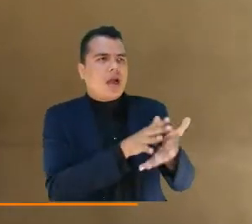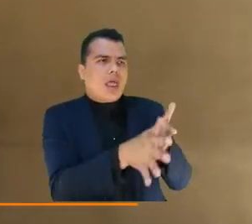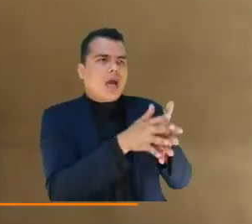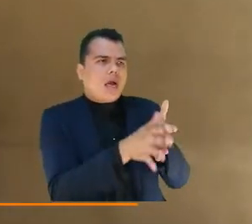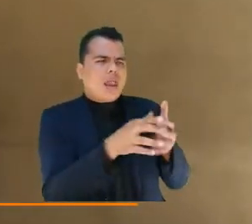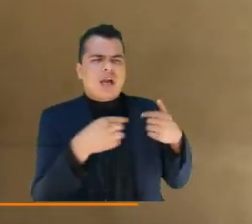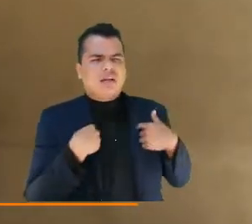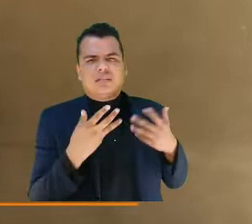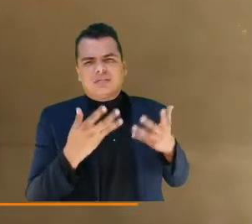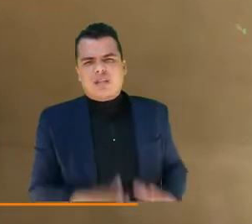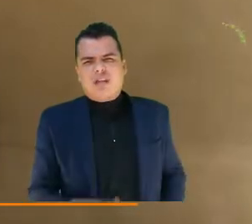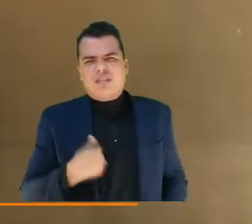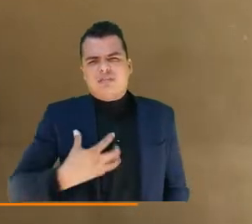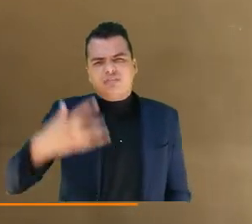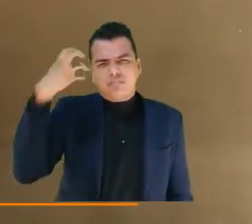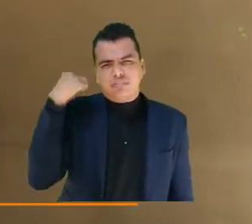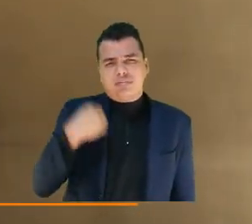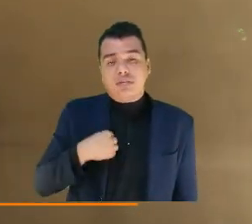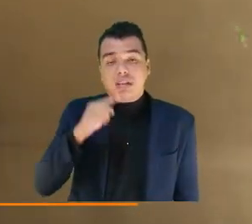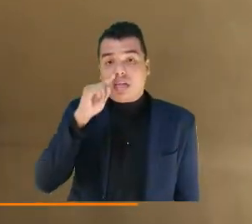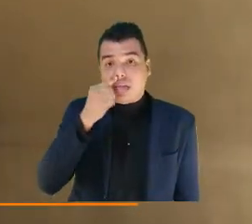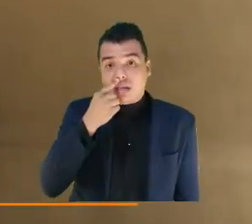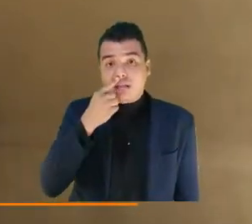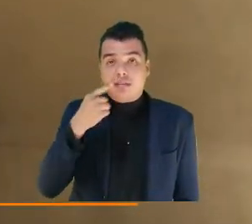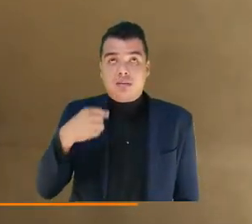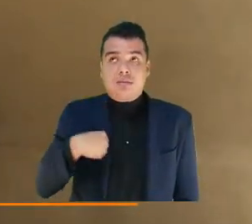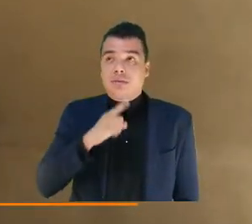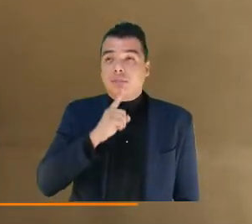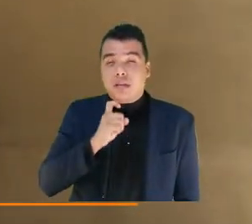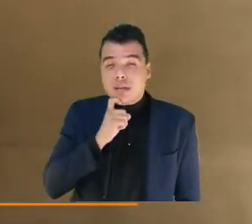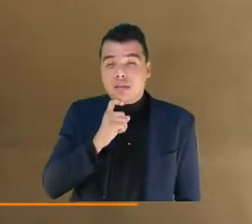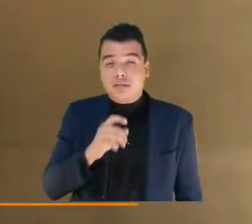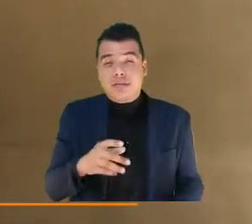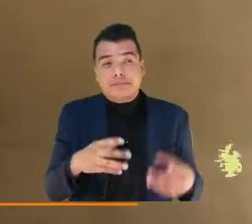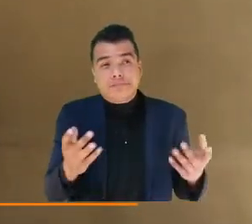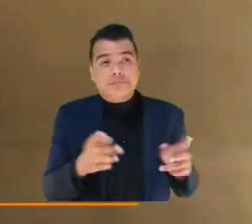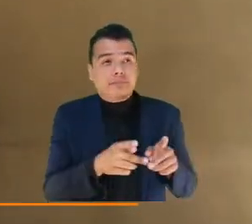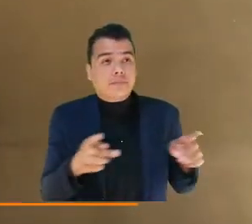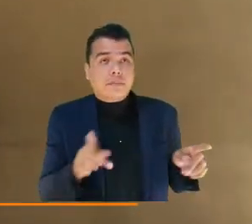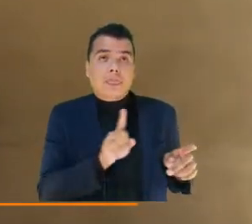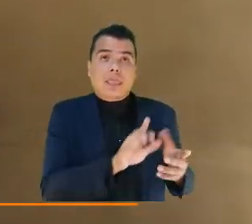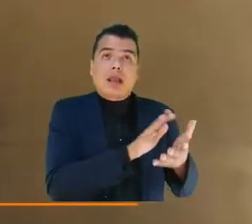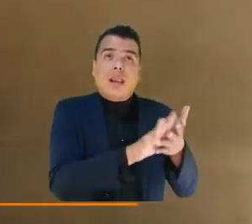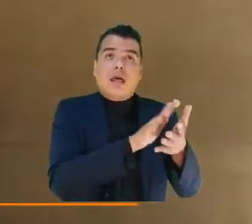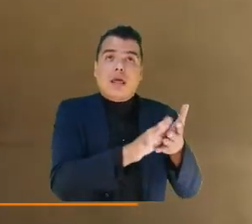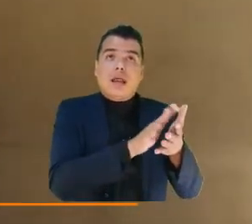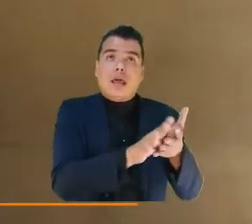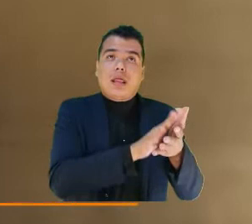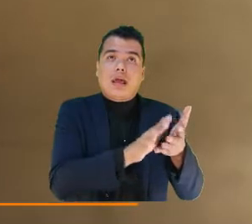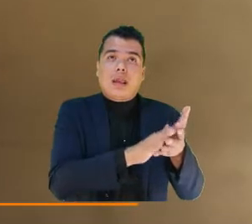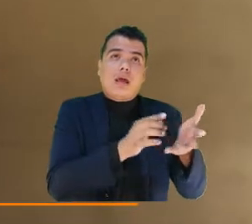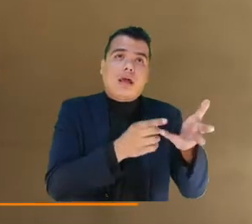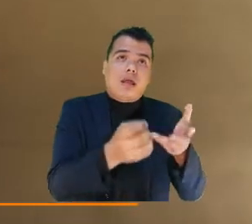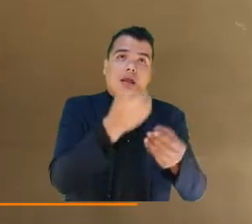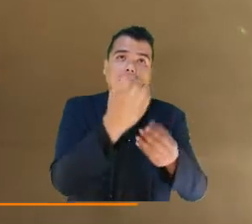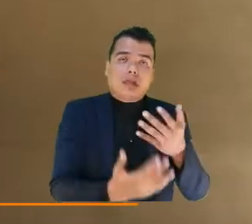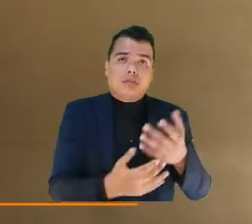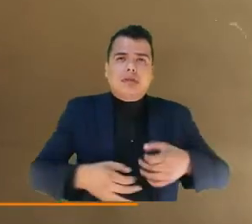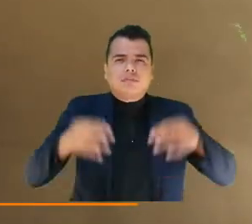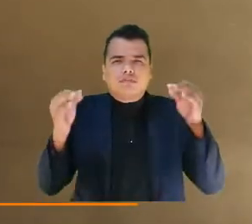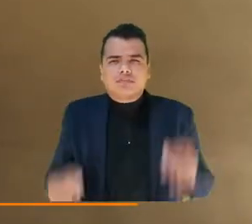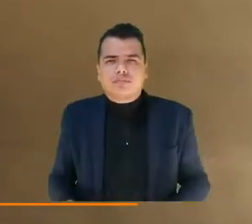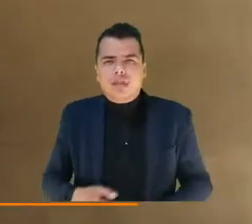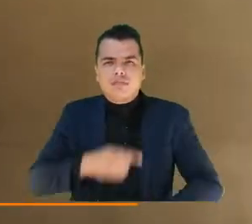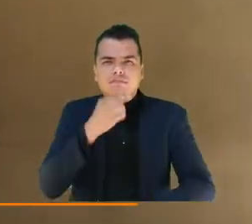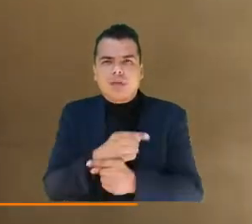la comunidad me parecía muy aburrido. Me parecía que la gente pasaba, hable y hable y hable, pero pues